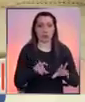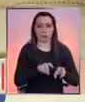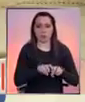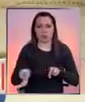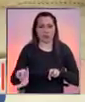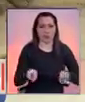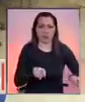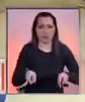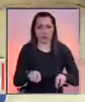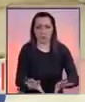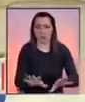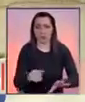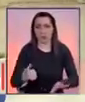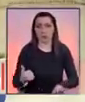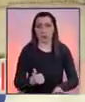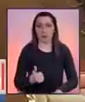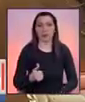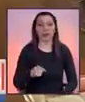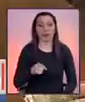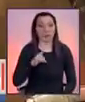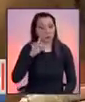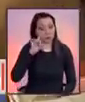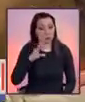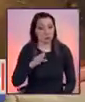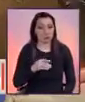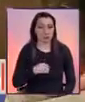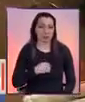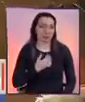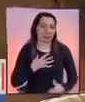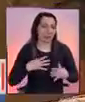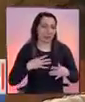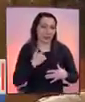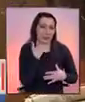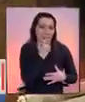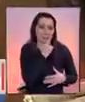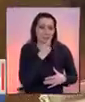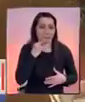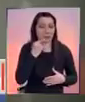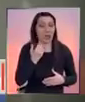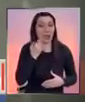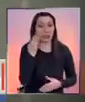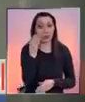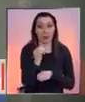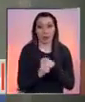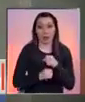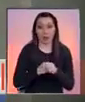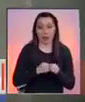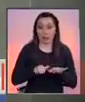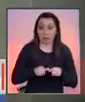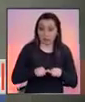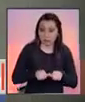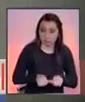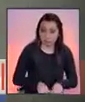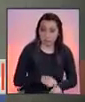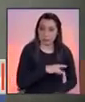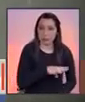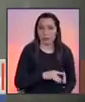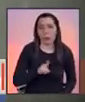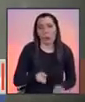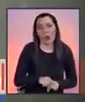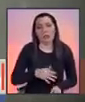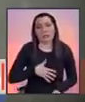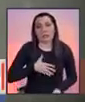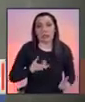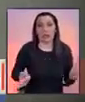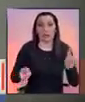bien. Severino es pícaro, tiene la sonrisa a flor de piel, con casi 40 años por estos lares, ya se siente chileno. De hecho, su